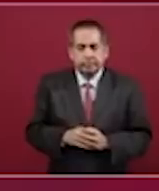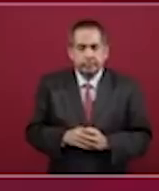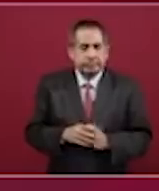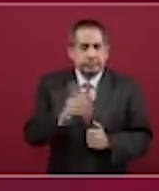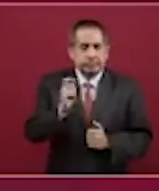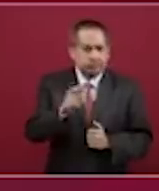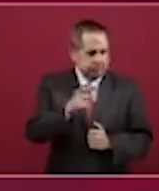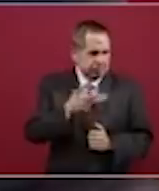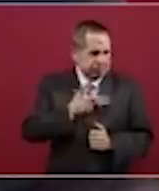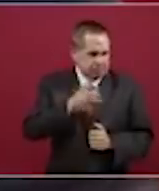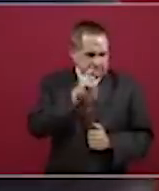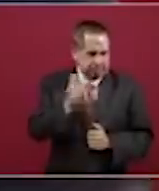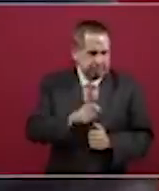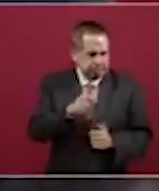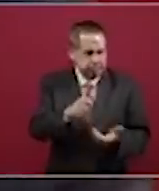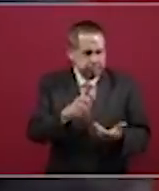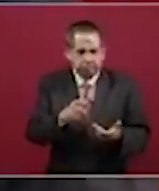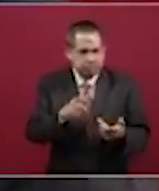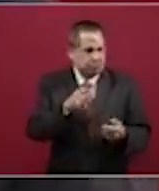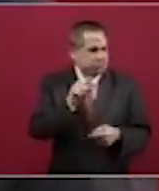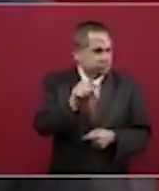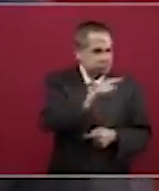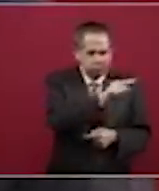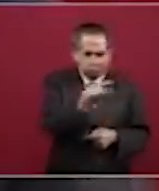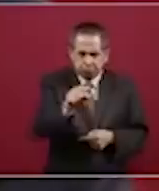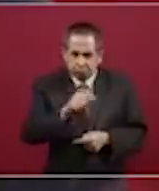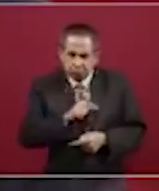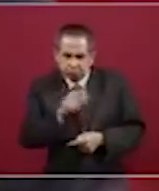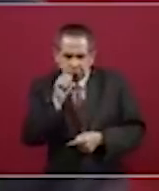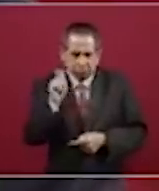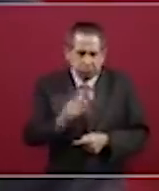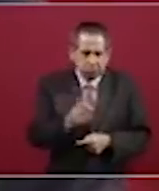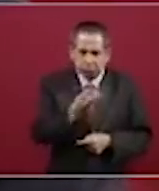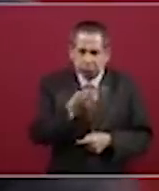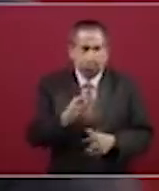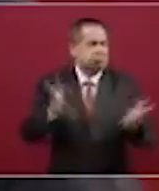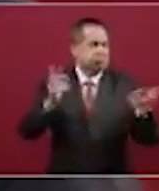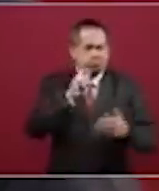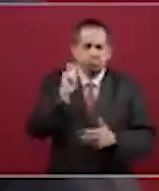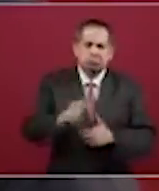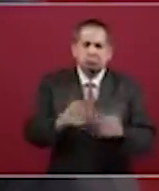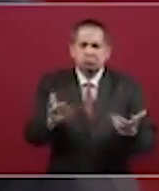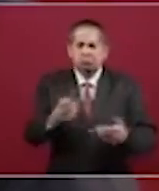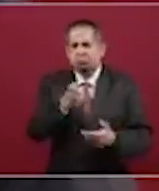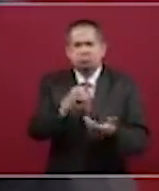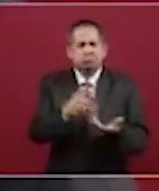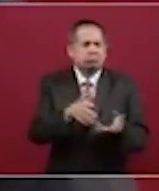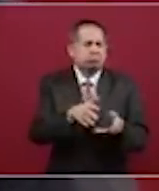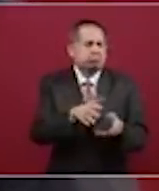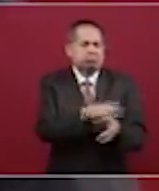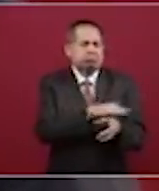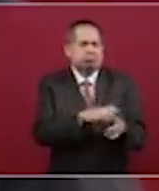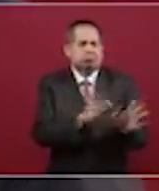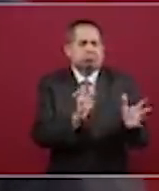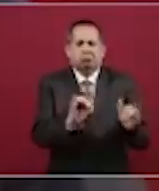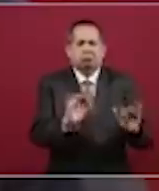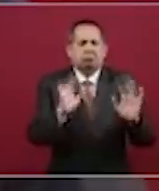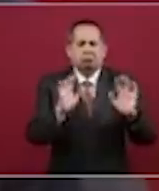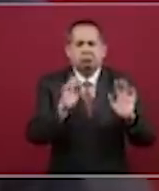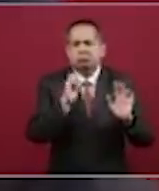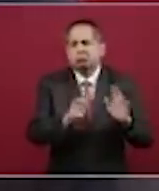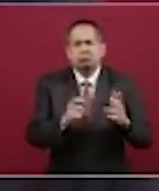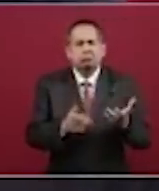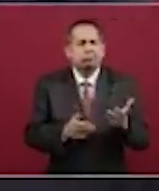se tiene amistad entre las partes, entonces fue en ese ambiente